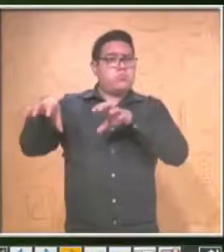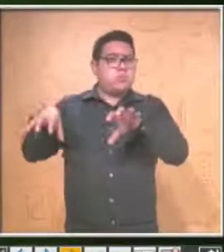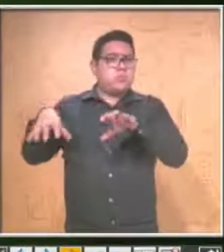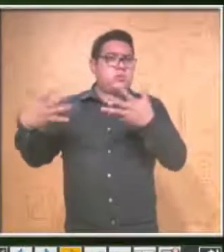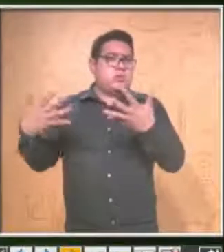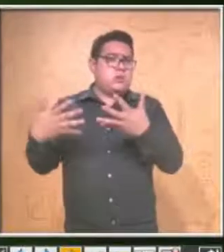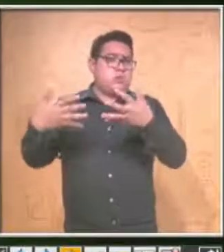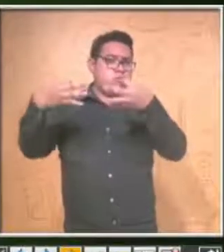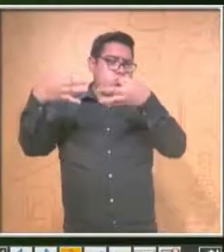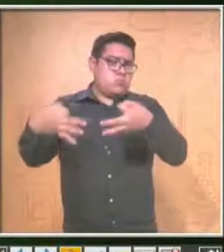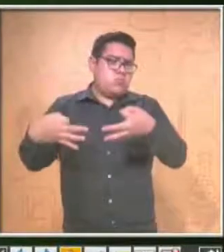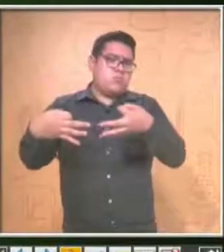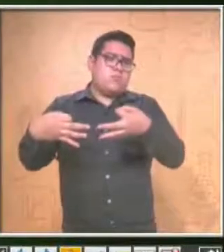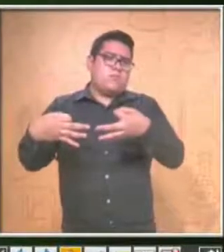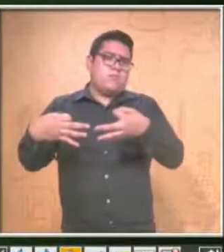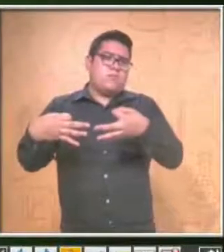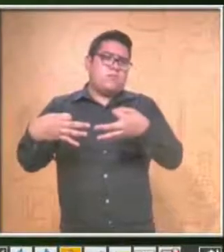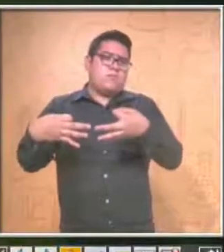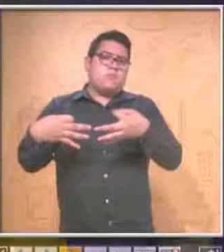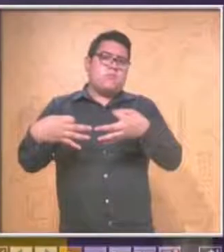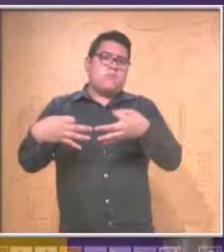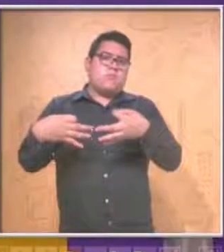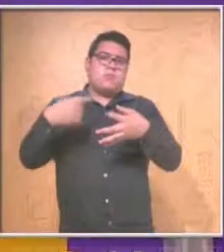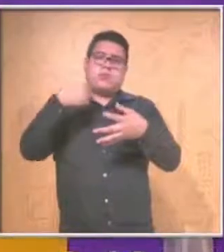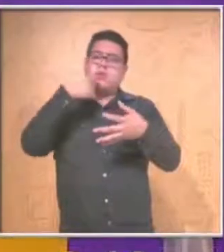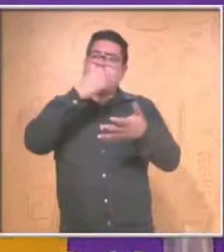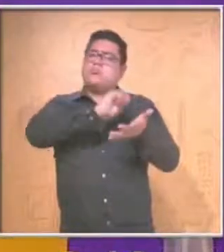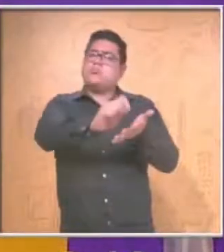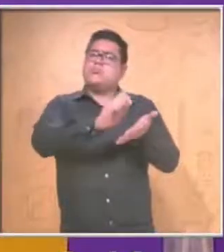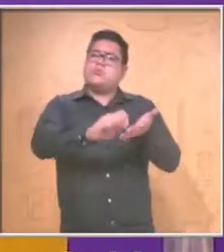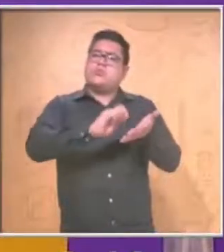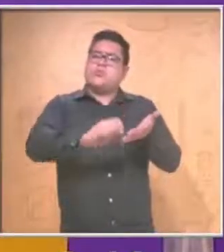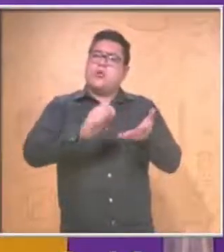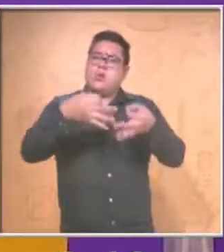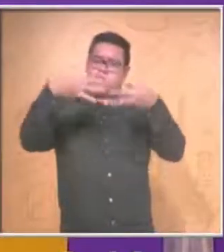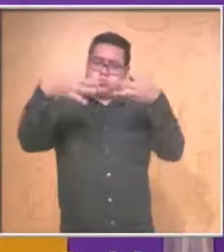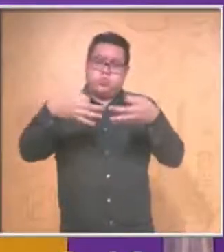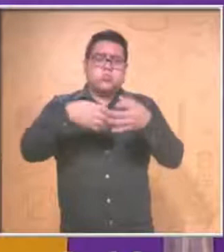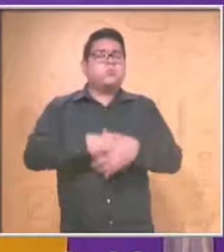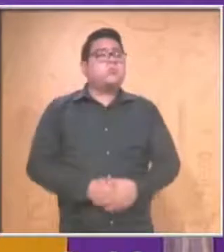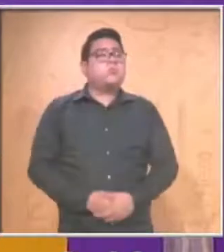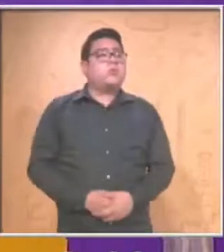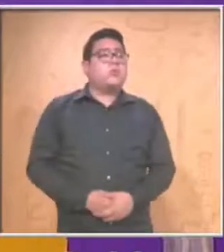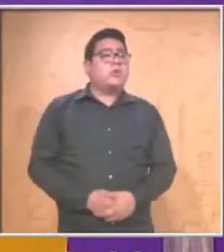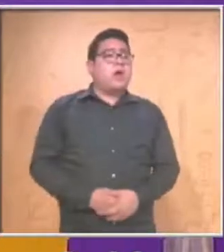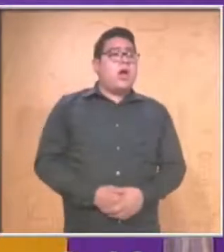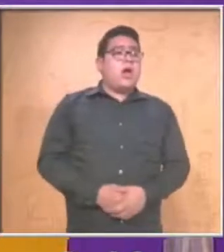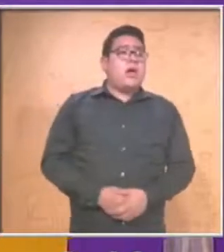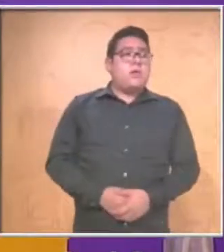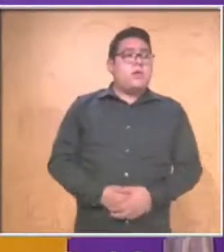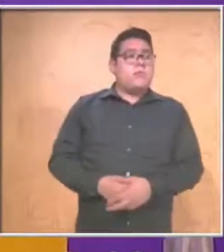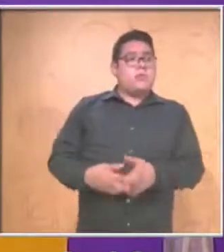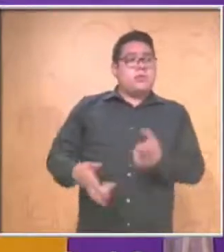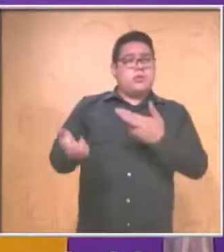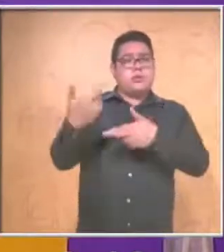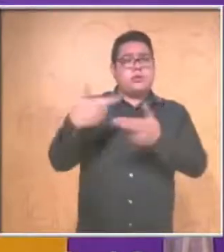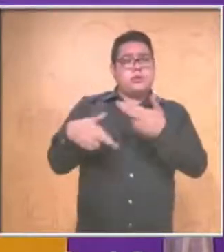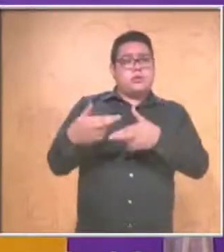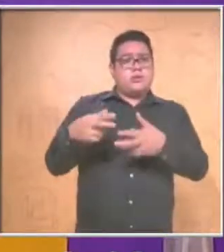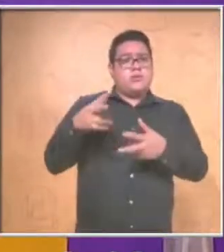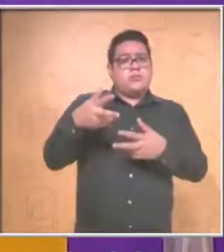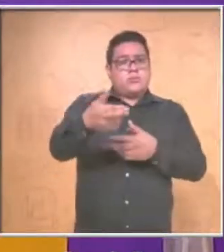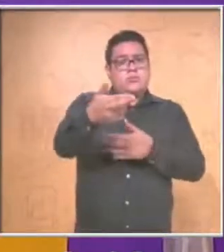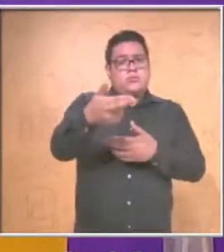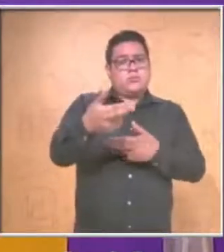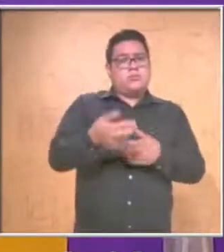sistemas propios de lo que comentaba hace un momento, la escritura. Vamos a regresar después del corte a revisar